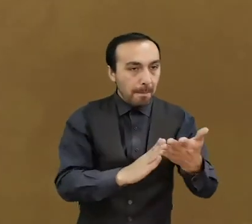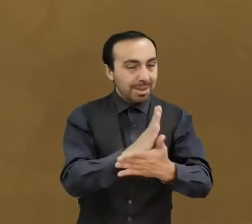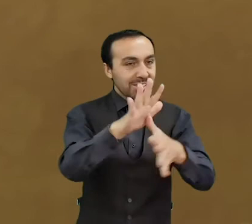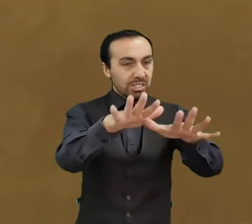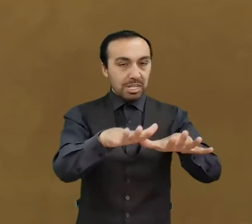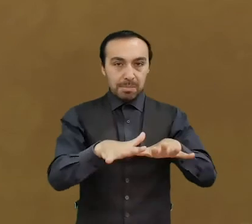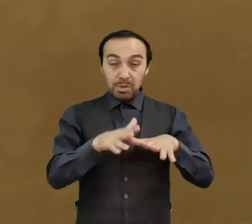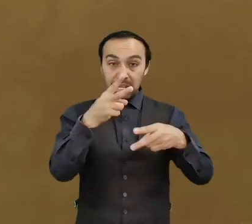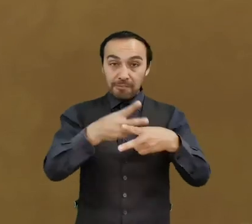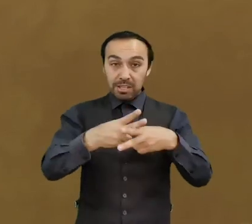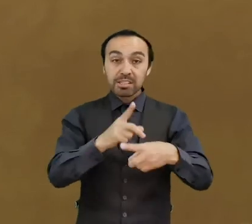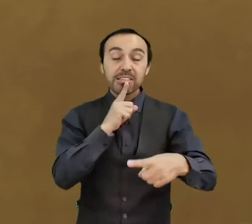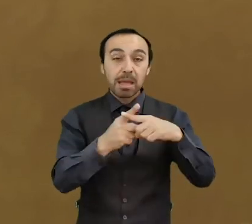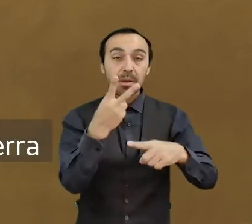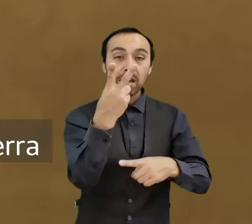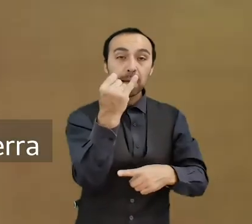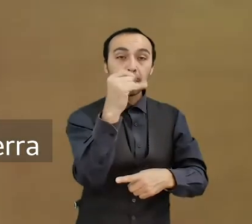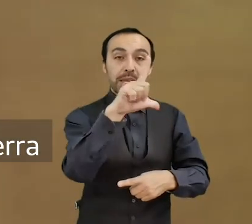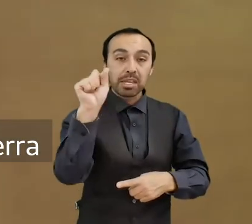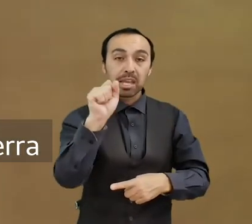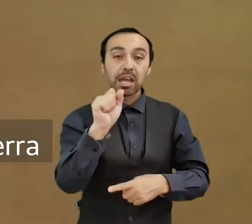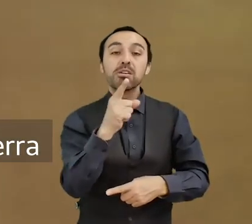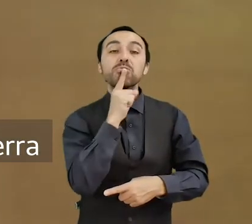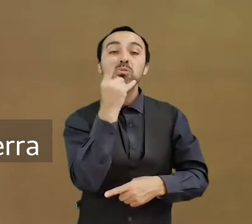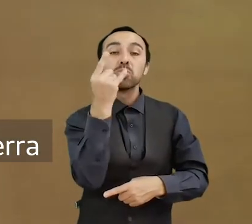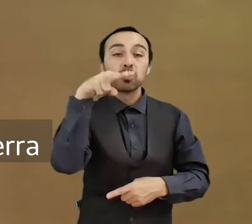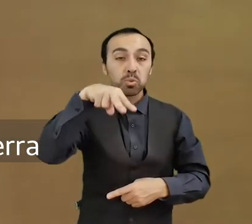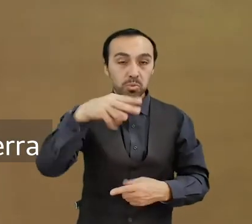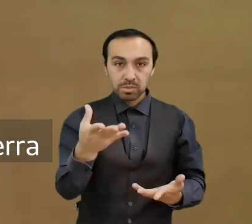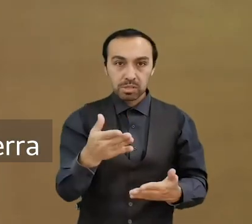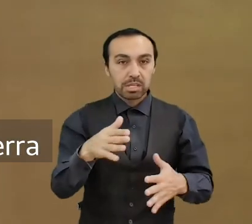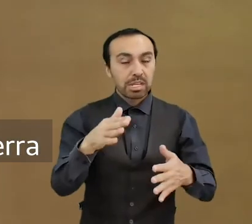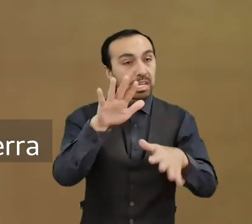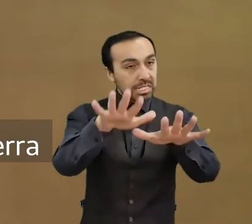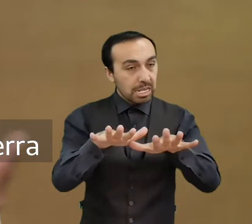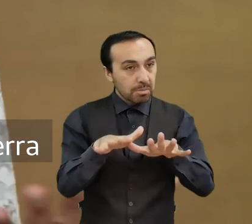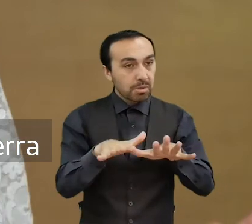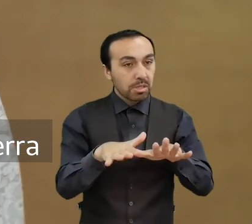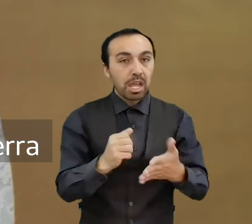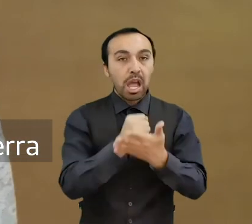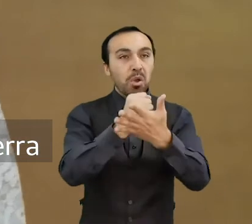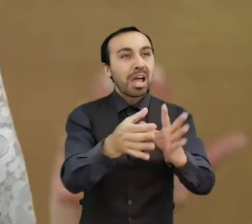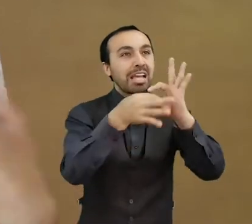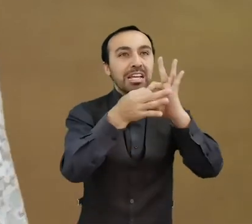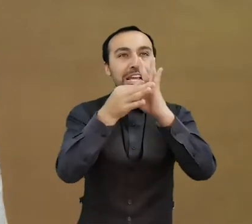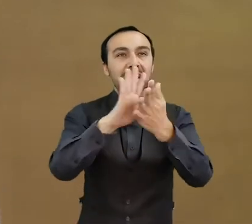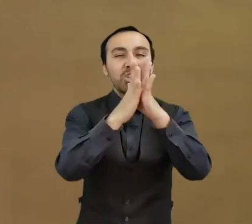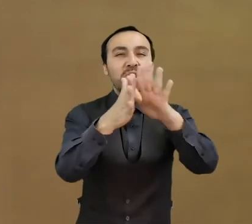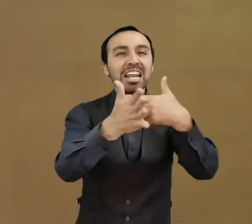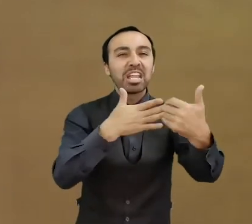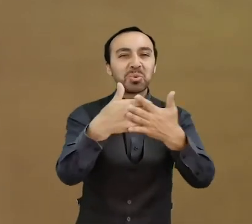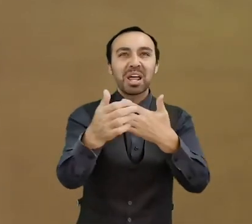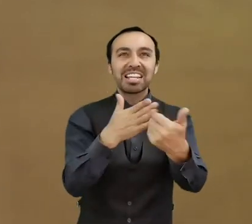fiesta llamada guillet un ceremonia que sirve para agradecer a toda la madre tierra por lo que